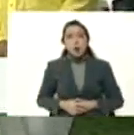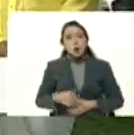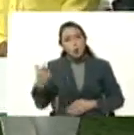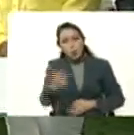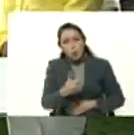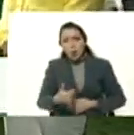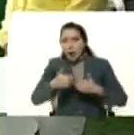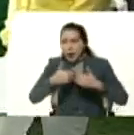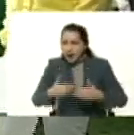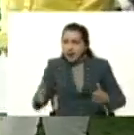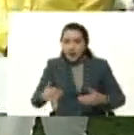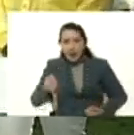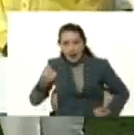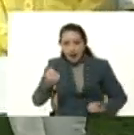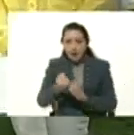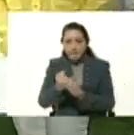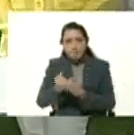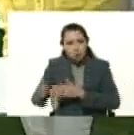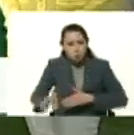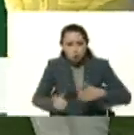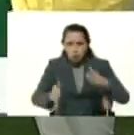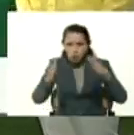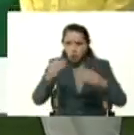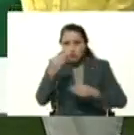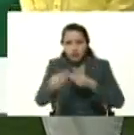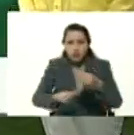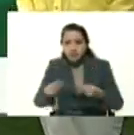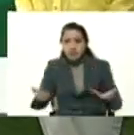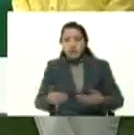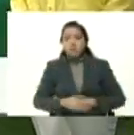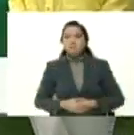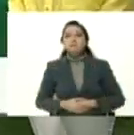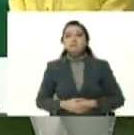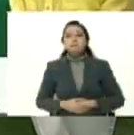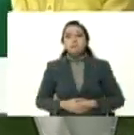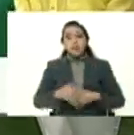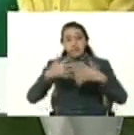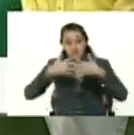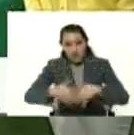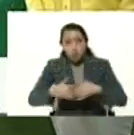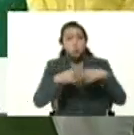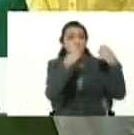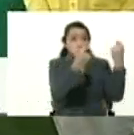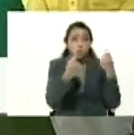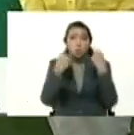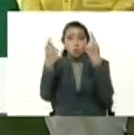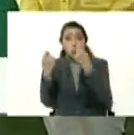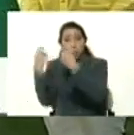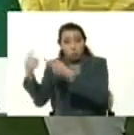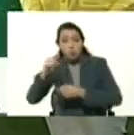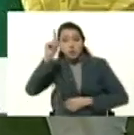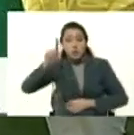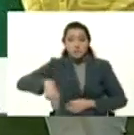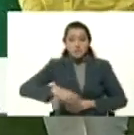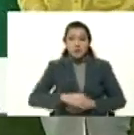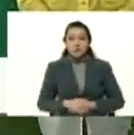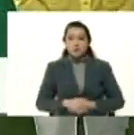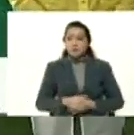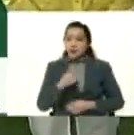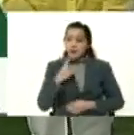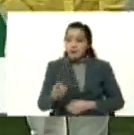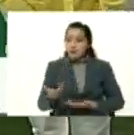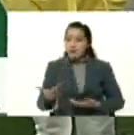camino a ellos, construirles el camino para que se conviertan en una industria exportadora. ¿Qué dice